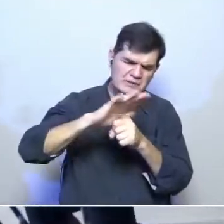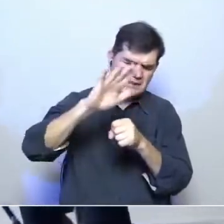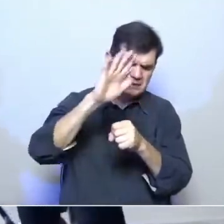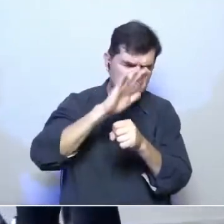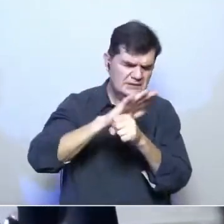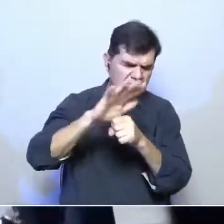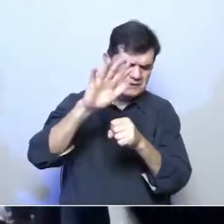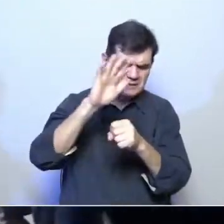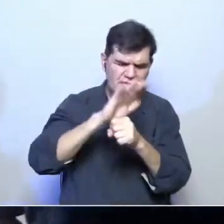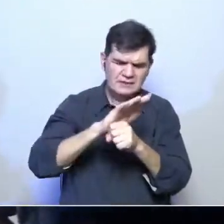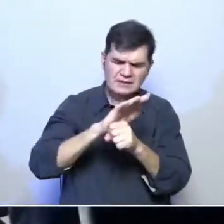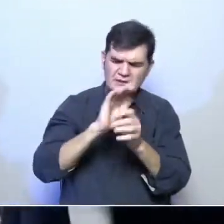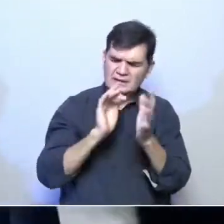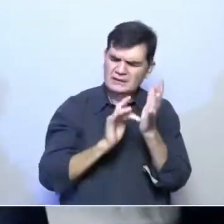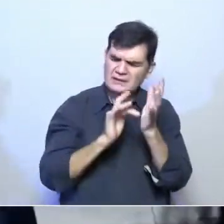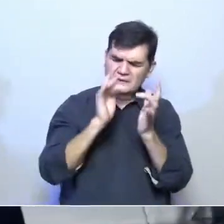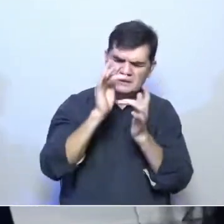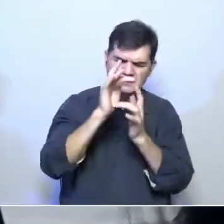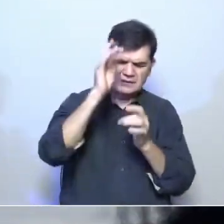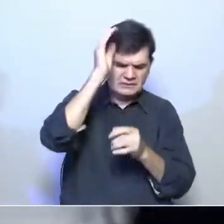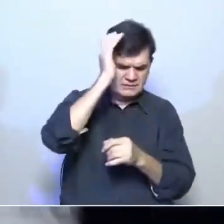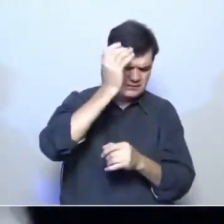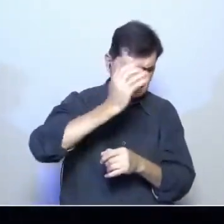Jesucristo basta.